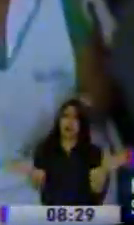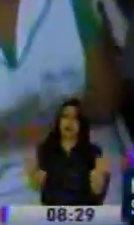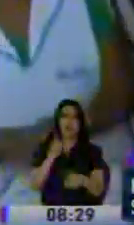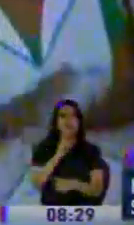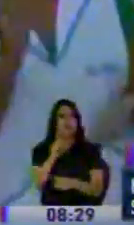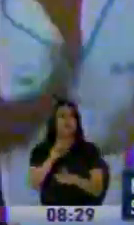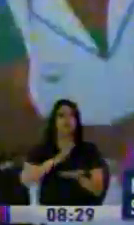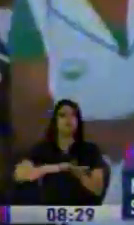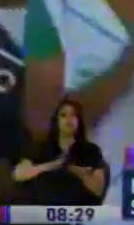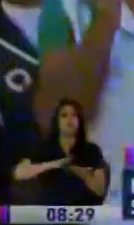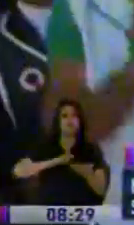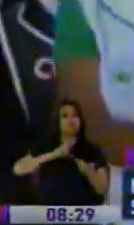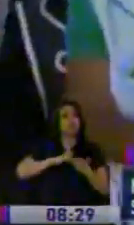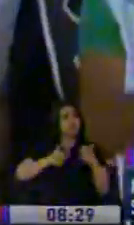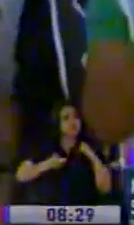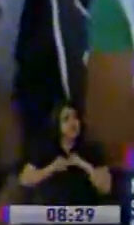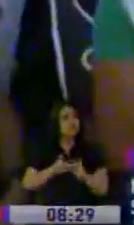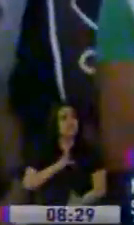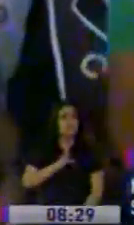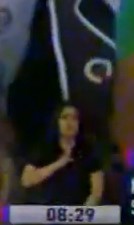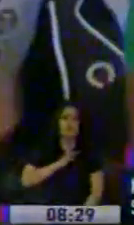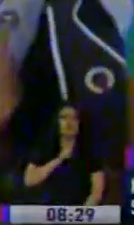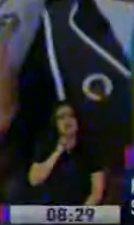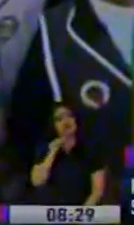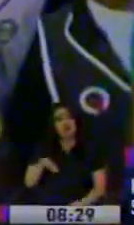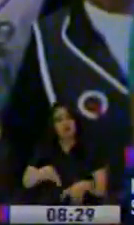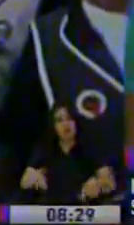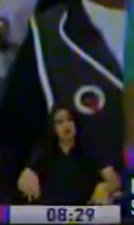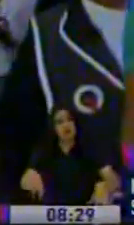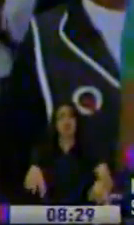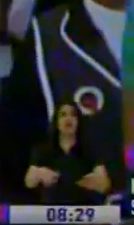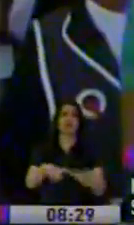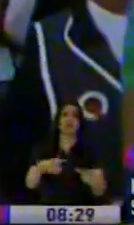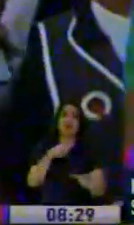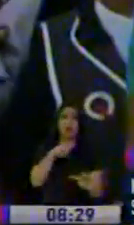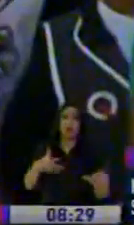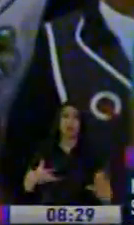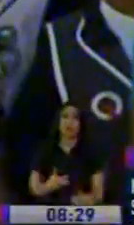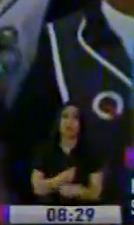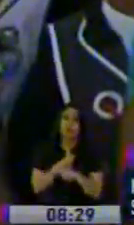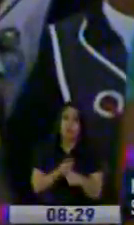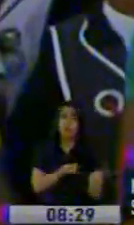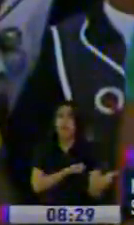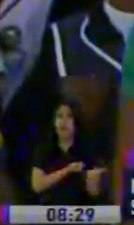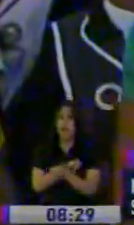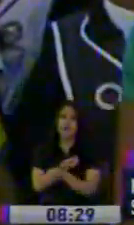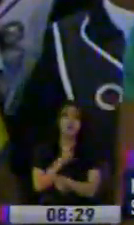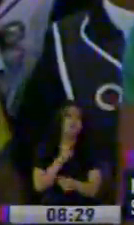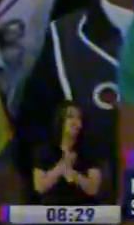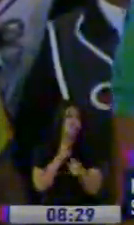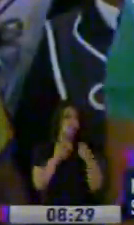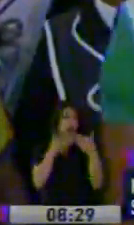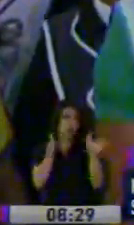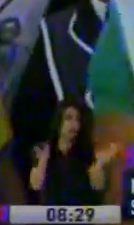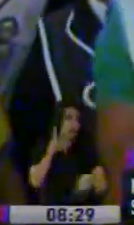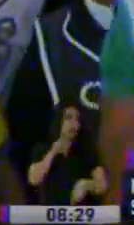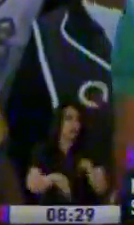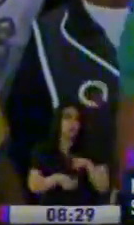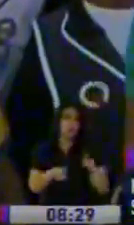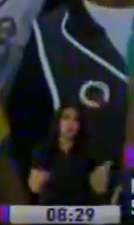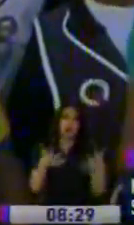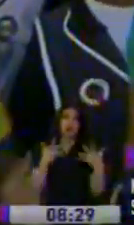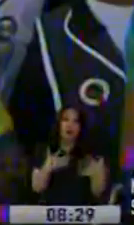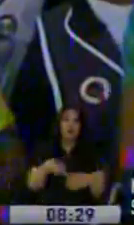problemas técnicos, que falta hidráulicos, que falta seguridad de incendios, todo eso, que por eso no pueden, y la obra se entrega recién